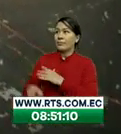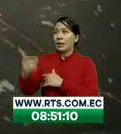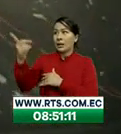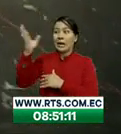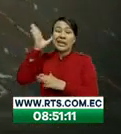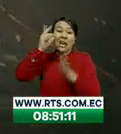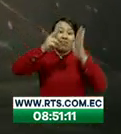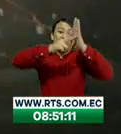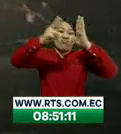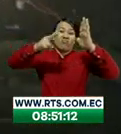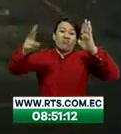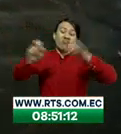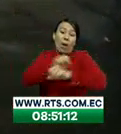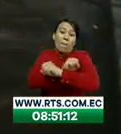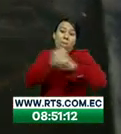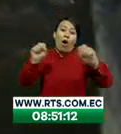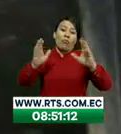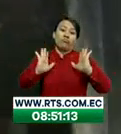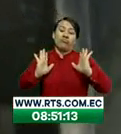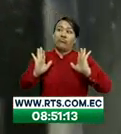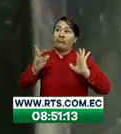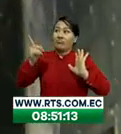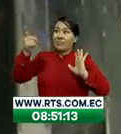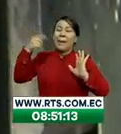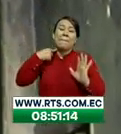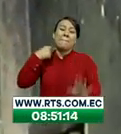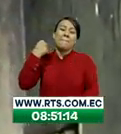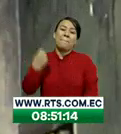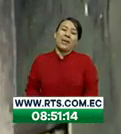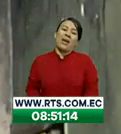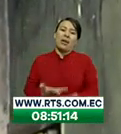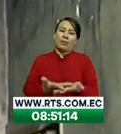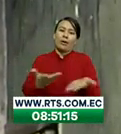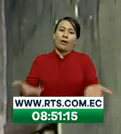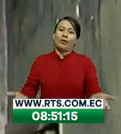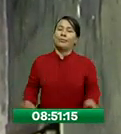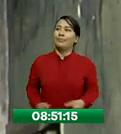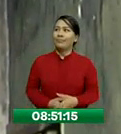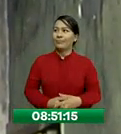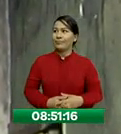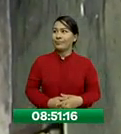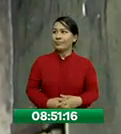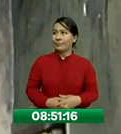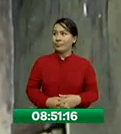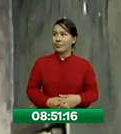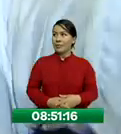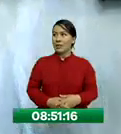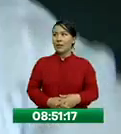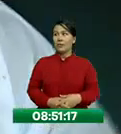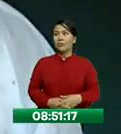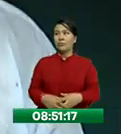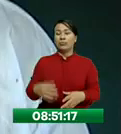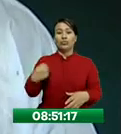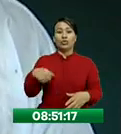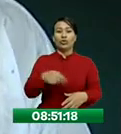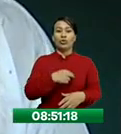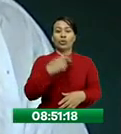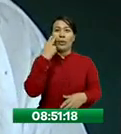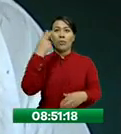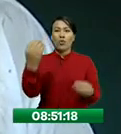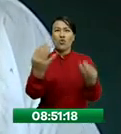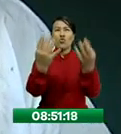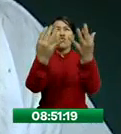un cortocircuito. Ellos perdieron gran parte de sus enseres. Los vecindades vieron la humadera que salía por ahí. Y ya